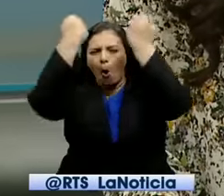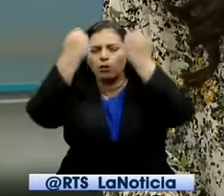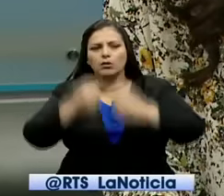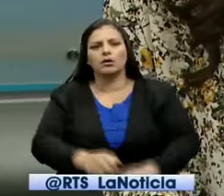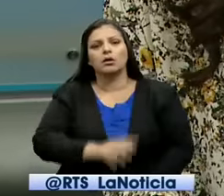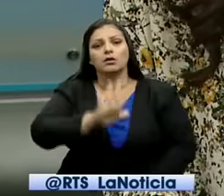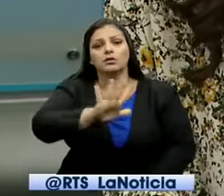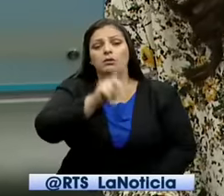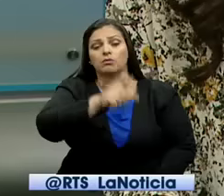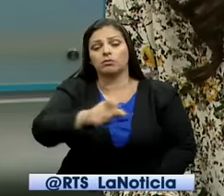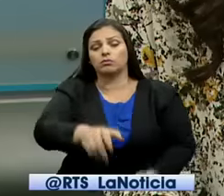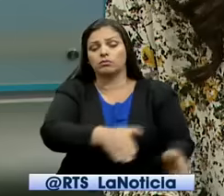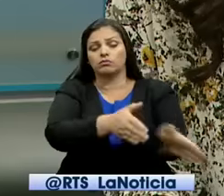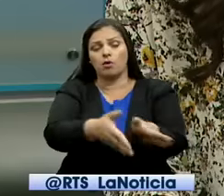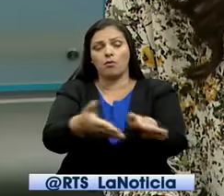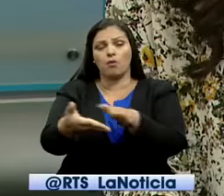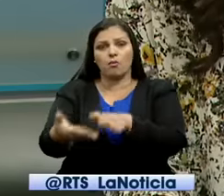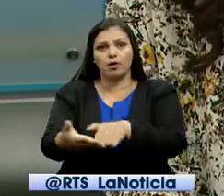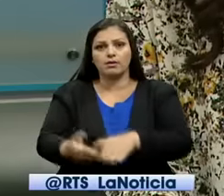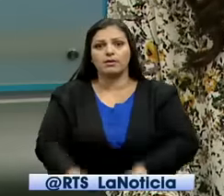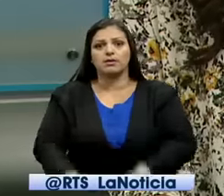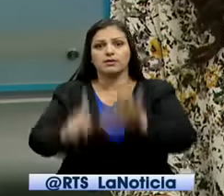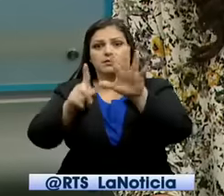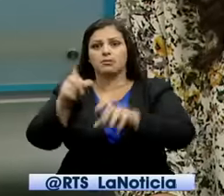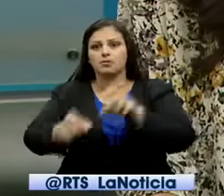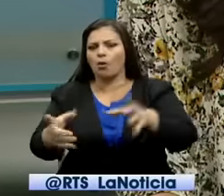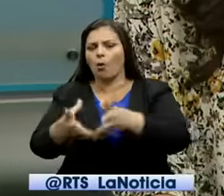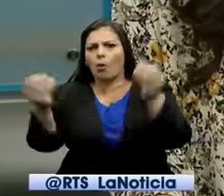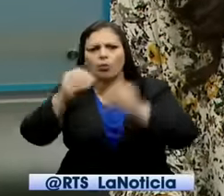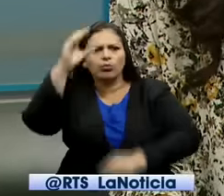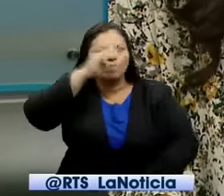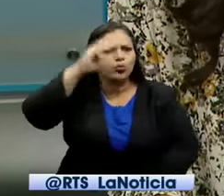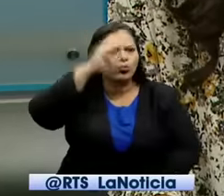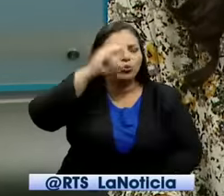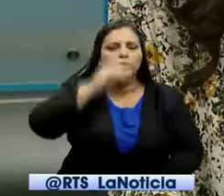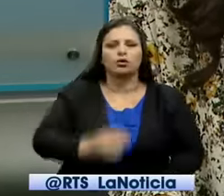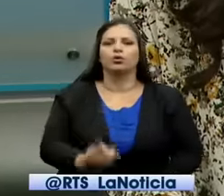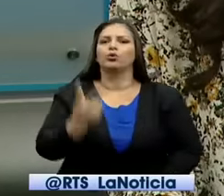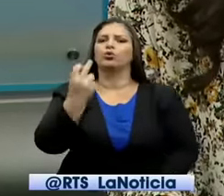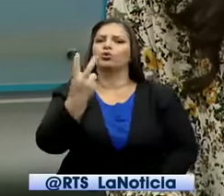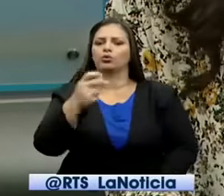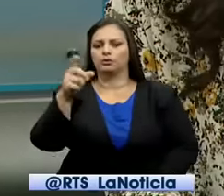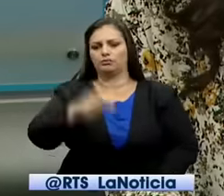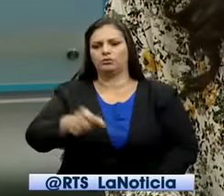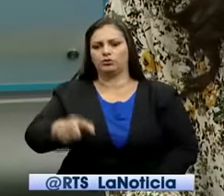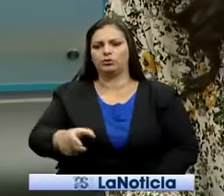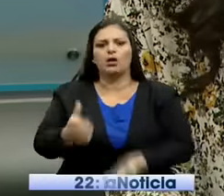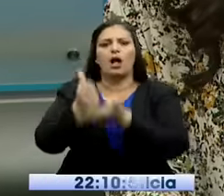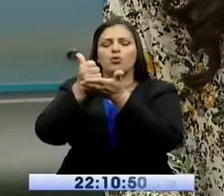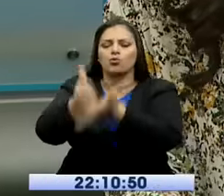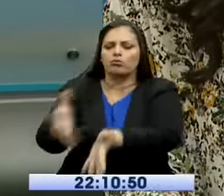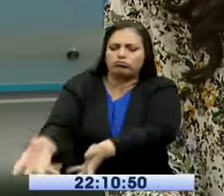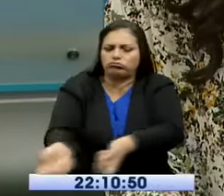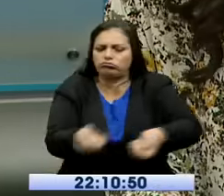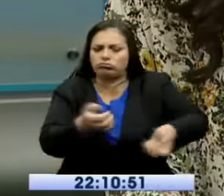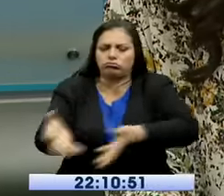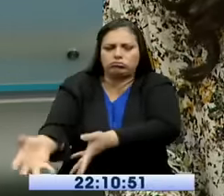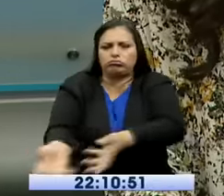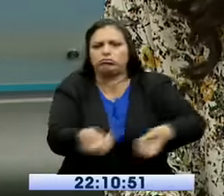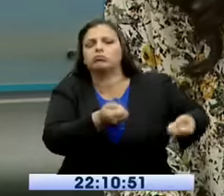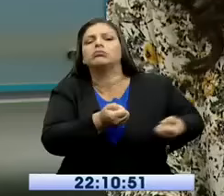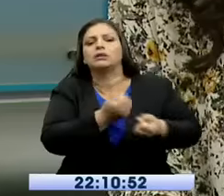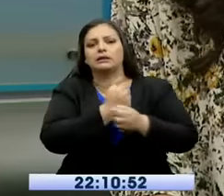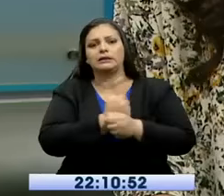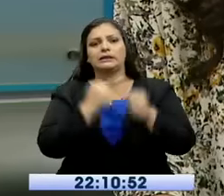accidente marítimo entre un barco mercante panameño y un pesquero ecuatoriano ocurrido en aguas limítrofes entre Ecuador y Perú.